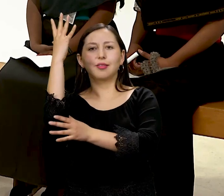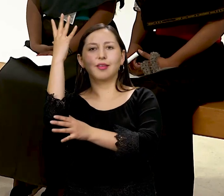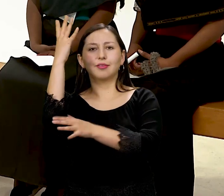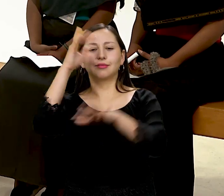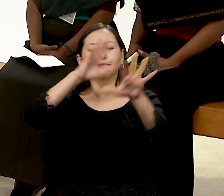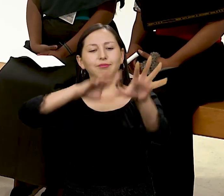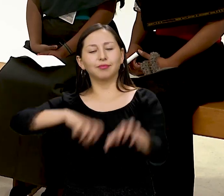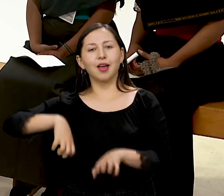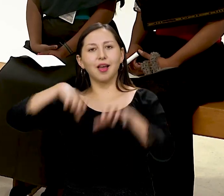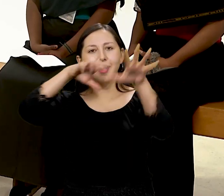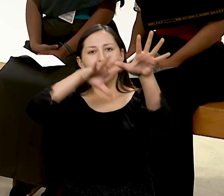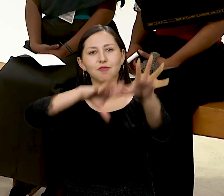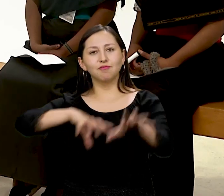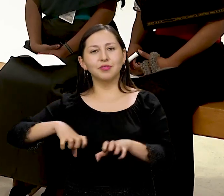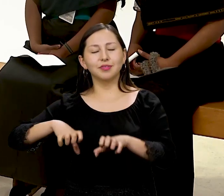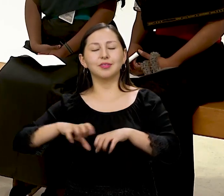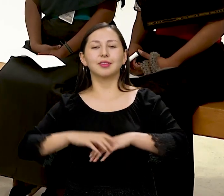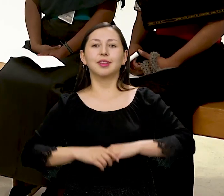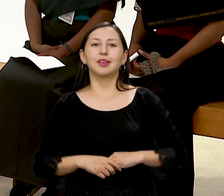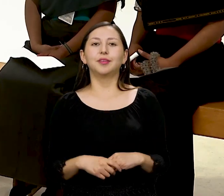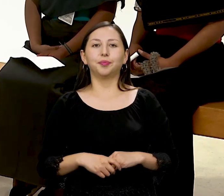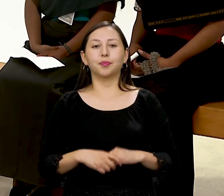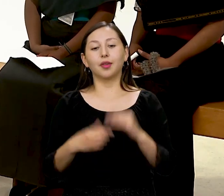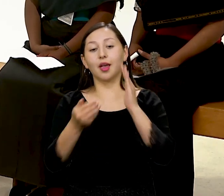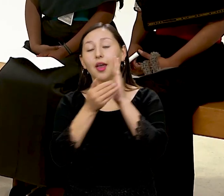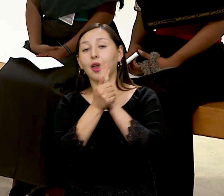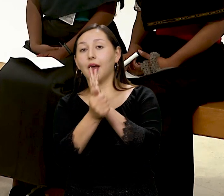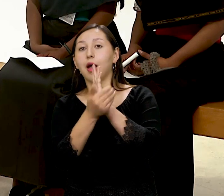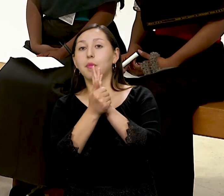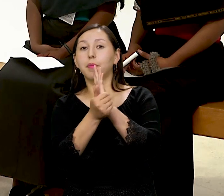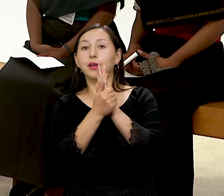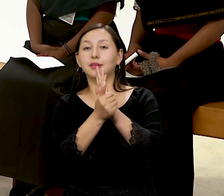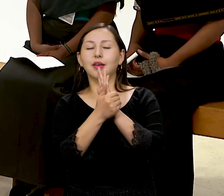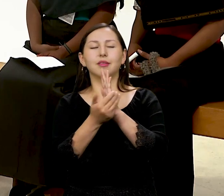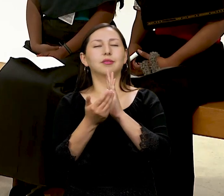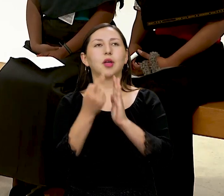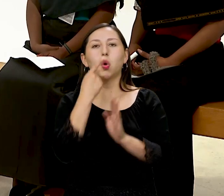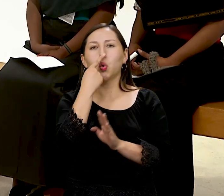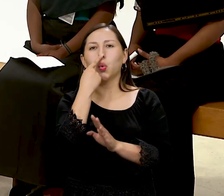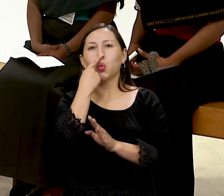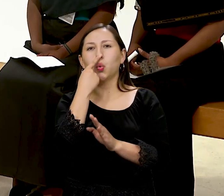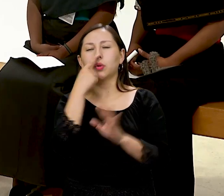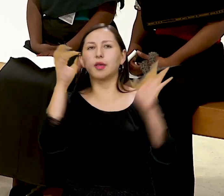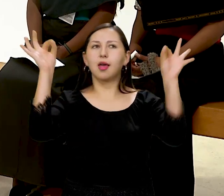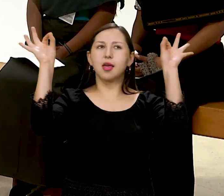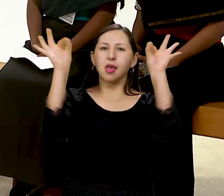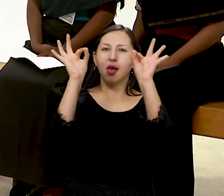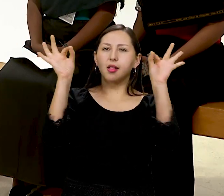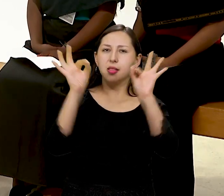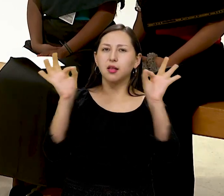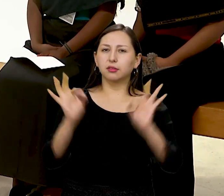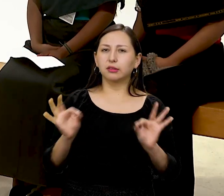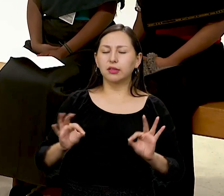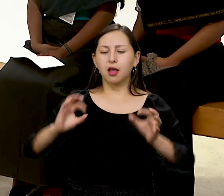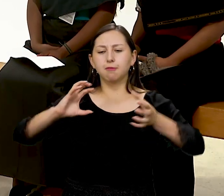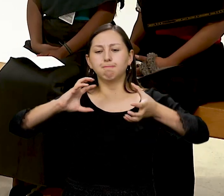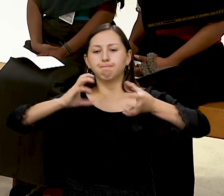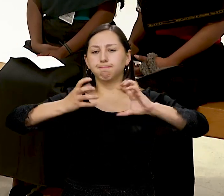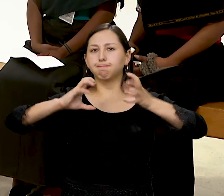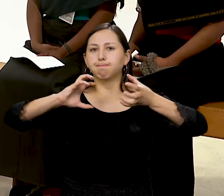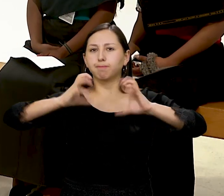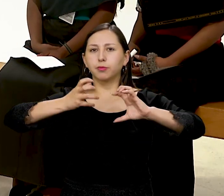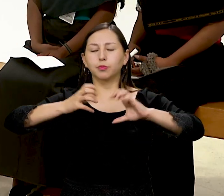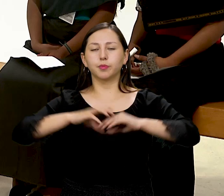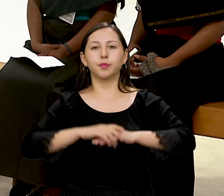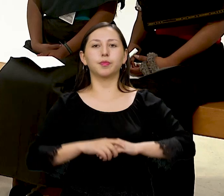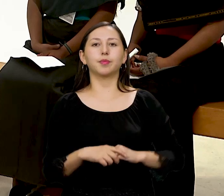la curiosidad de las plantas, o tal vez nos guste saber o tener esa curiosidad por la electricidad, o tenemos